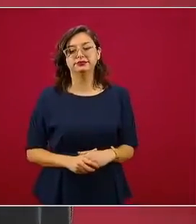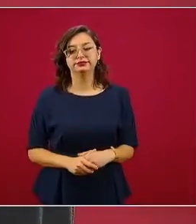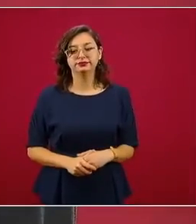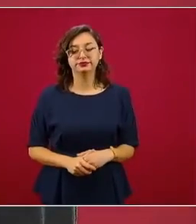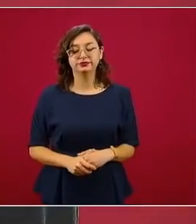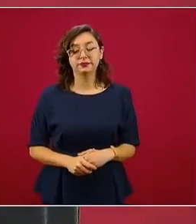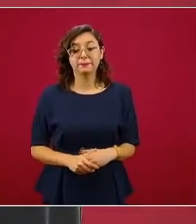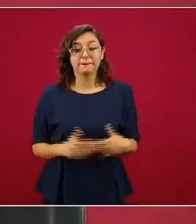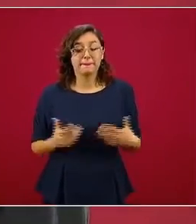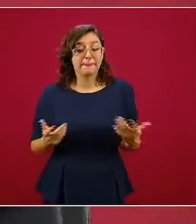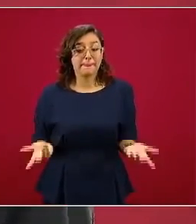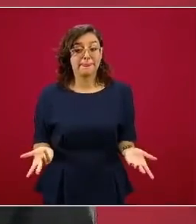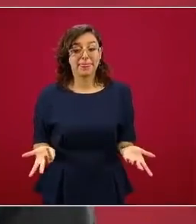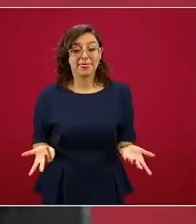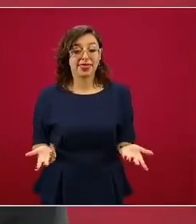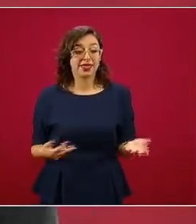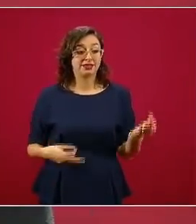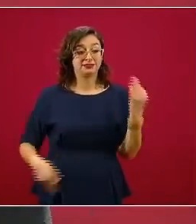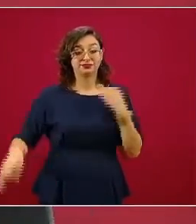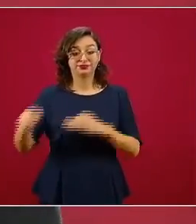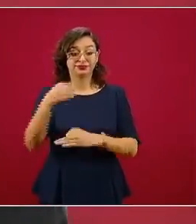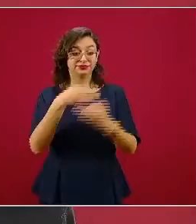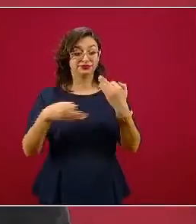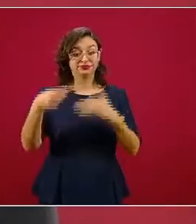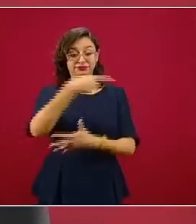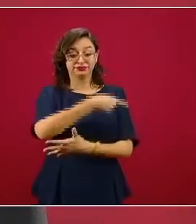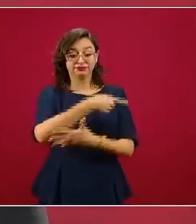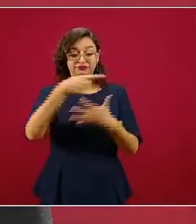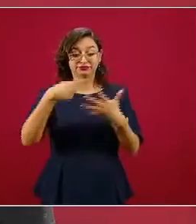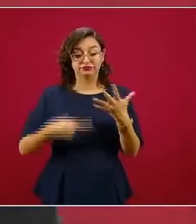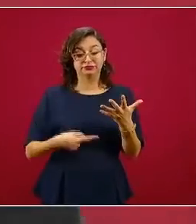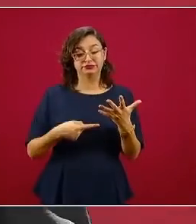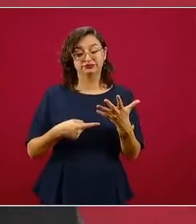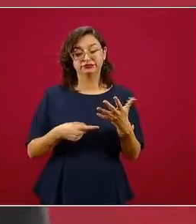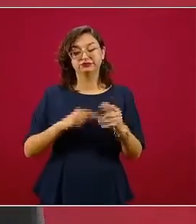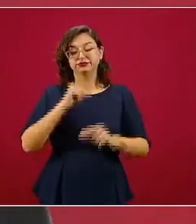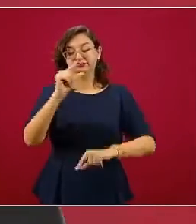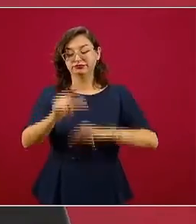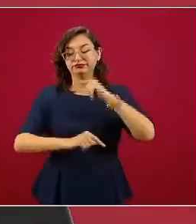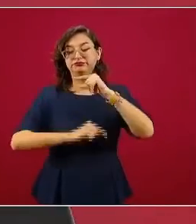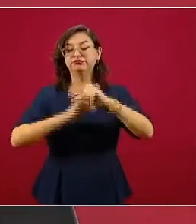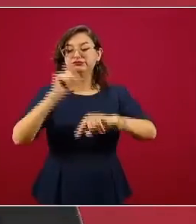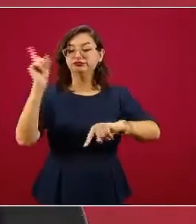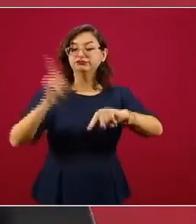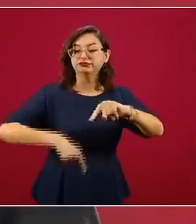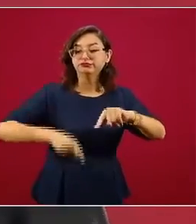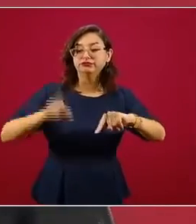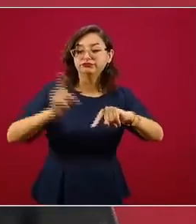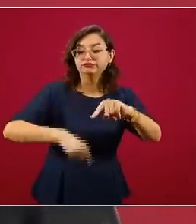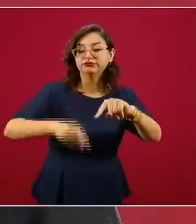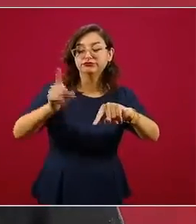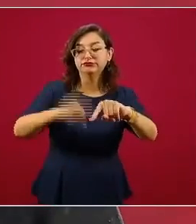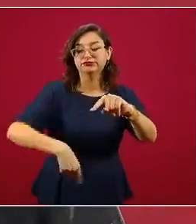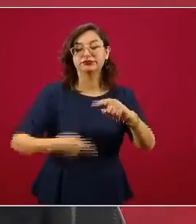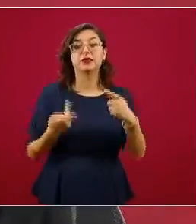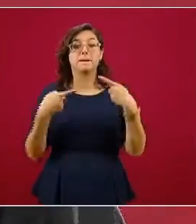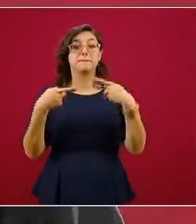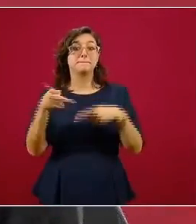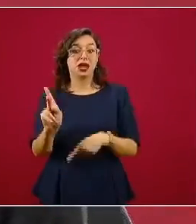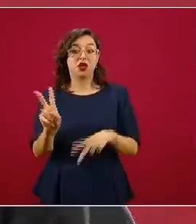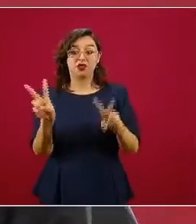Entonces, todo eso se está terminando, pero la austeridad, que es un asunto